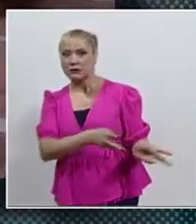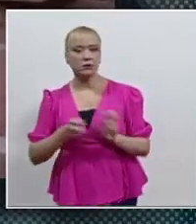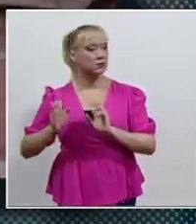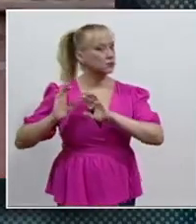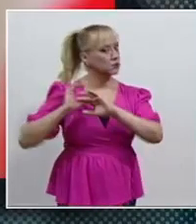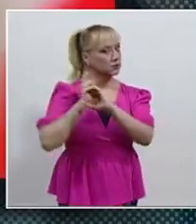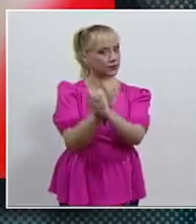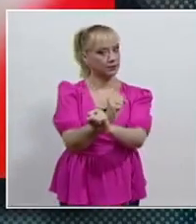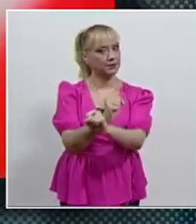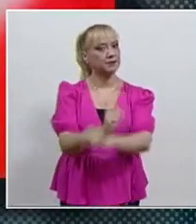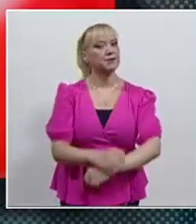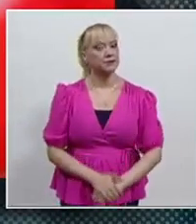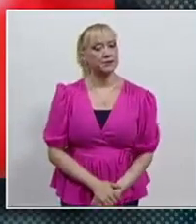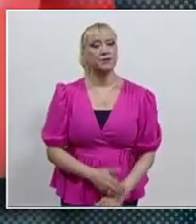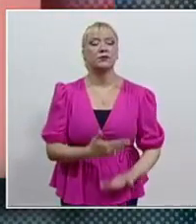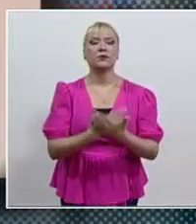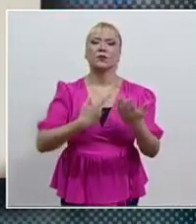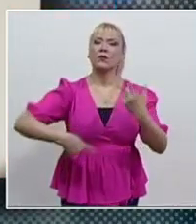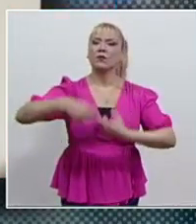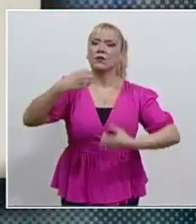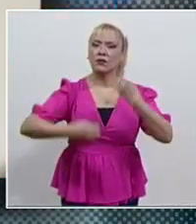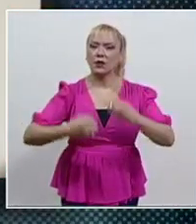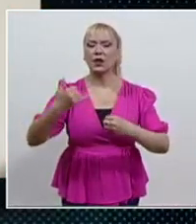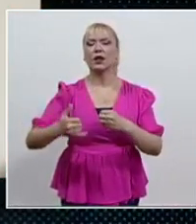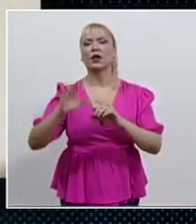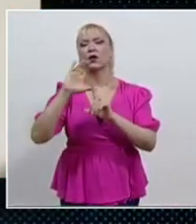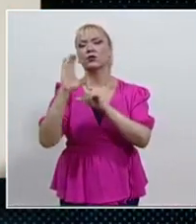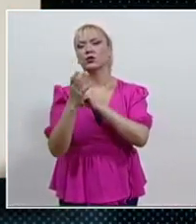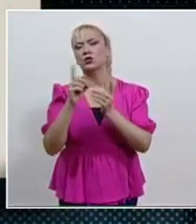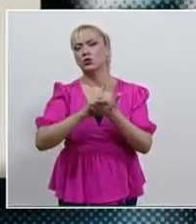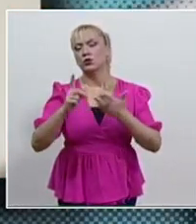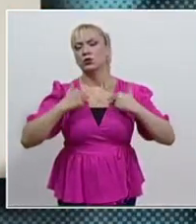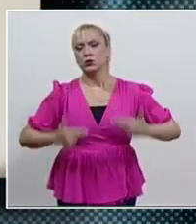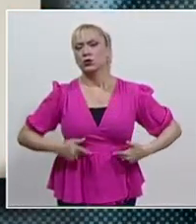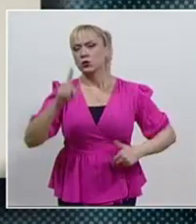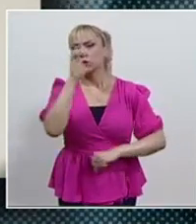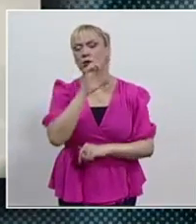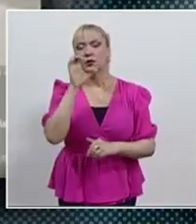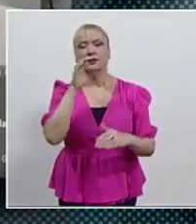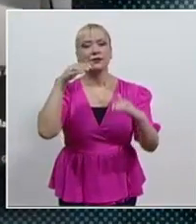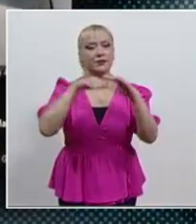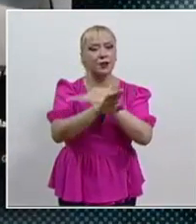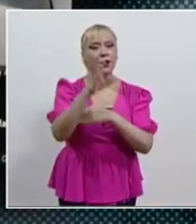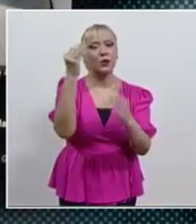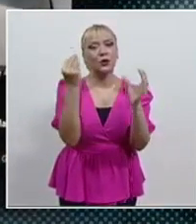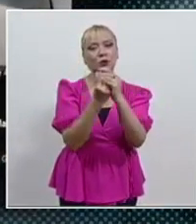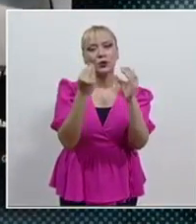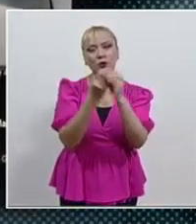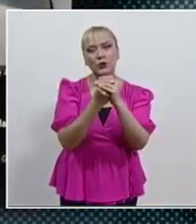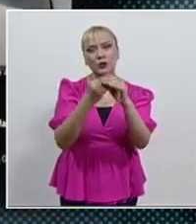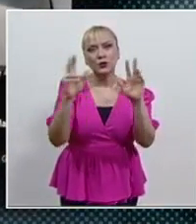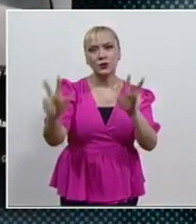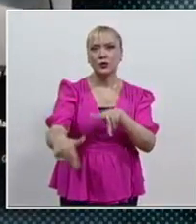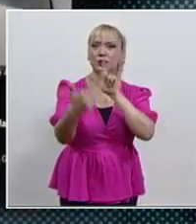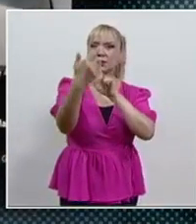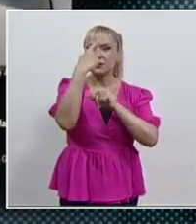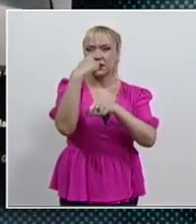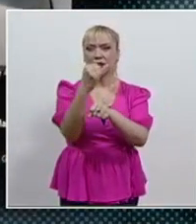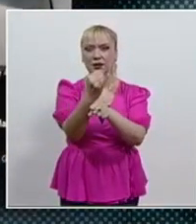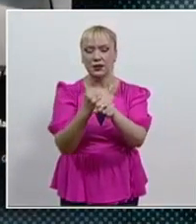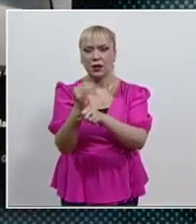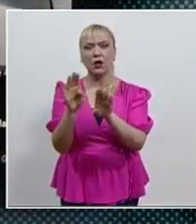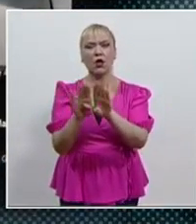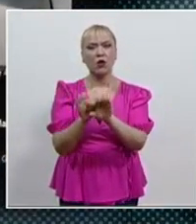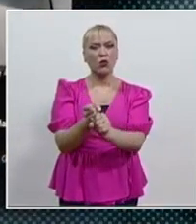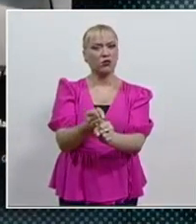Personal jurisdiccional y de la Comisión de Derechos Humanos de Aguascalientes asistieron al curso virtual sobre la investigación y determinación de la